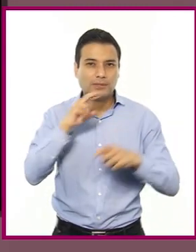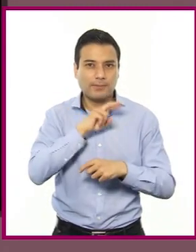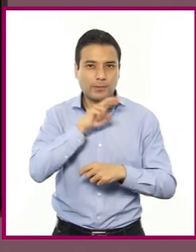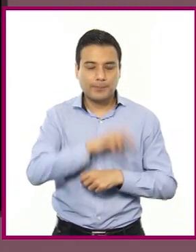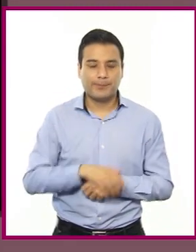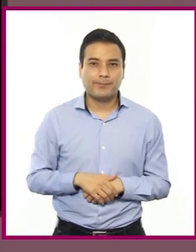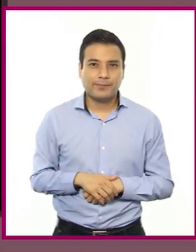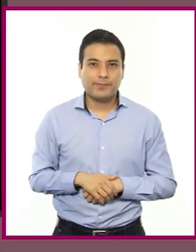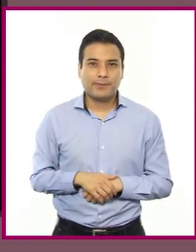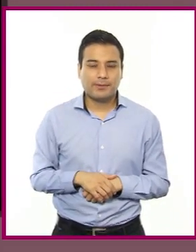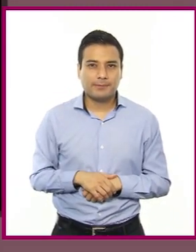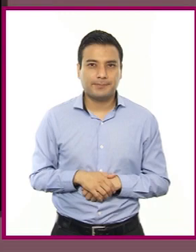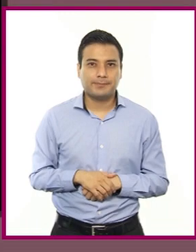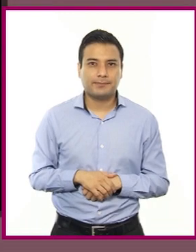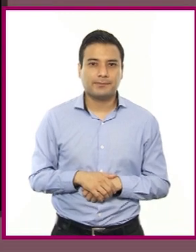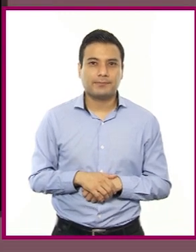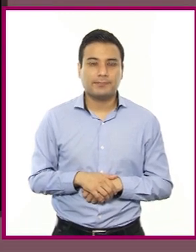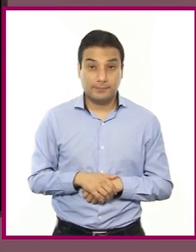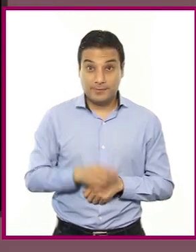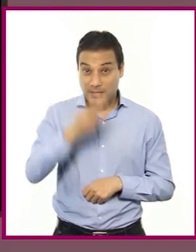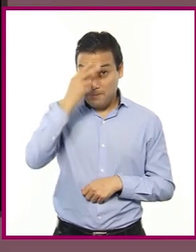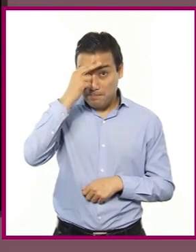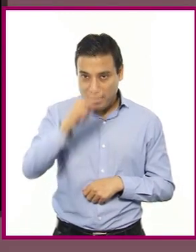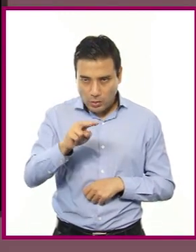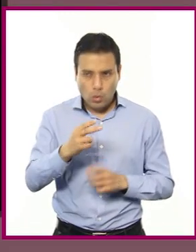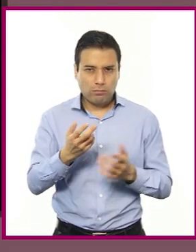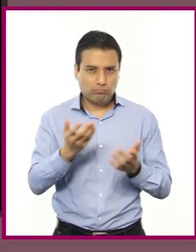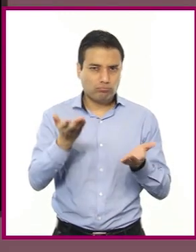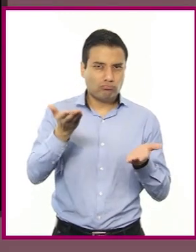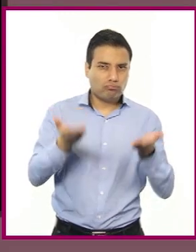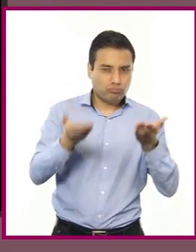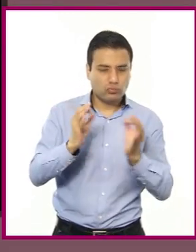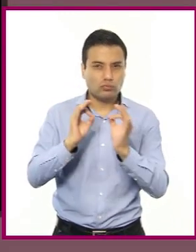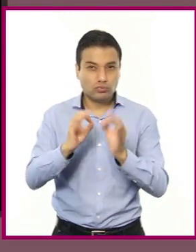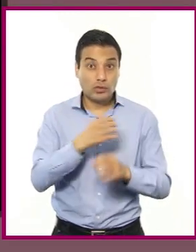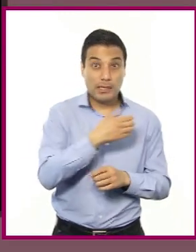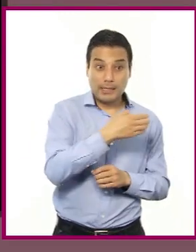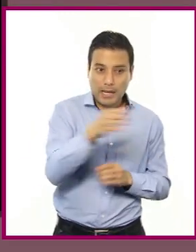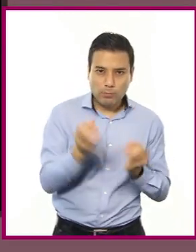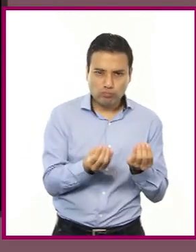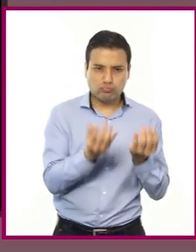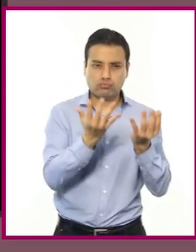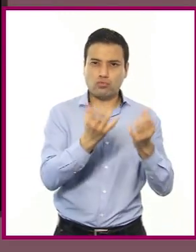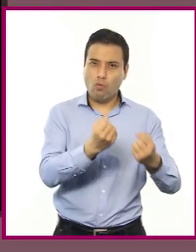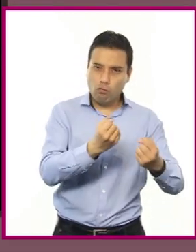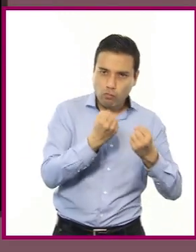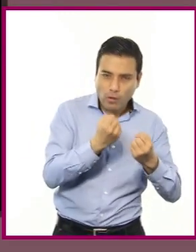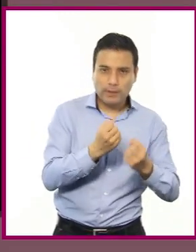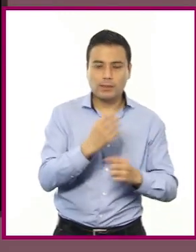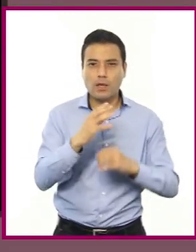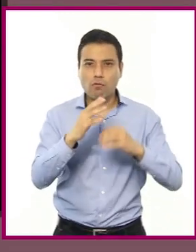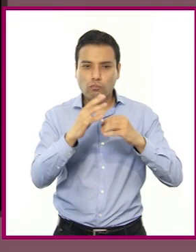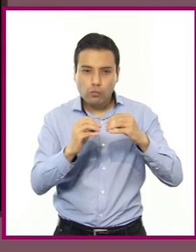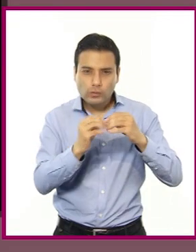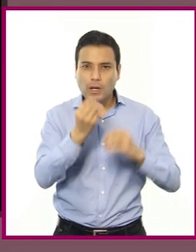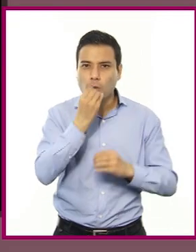permite al crecimiento mexicano estar como muy balanceado. Tenemos una agricultura fuerte, producción de alimentos adecuados y al mismo tiempo una industria que